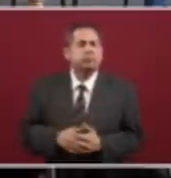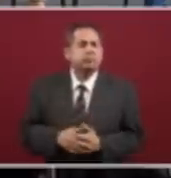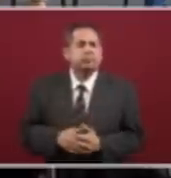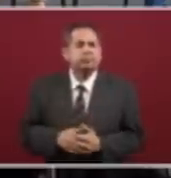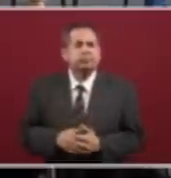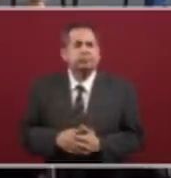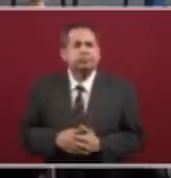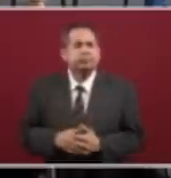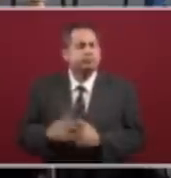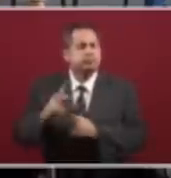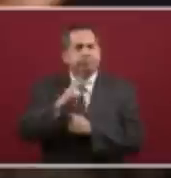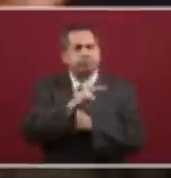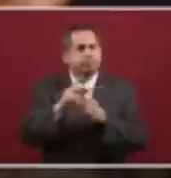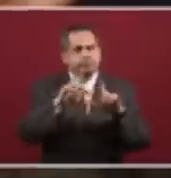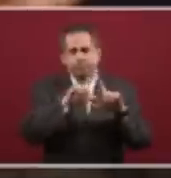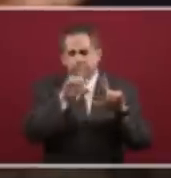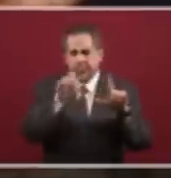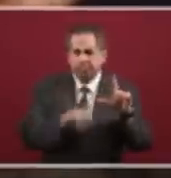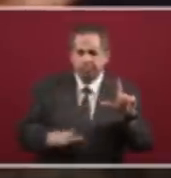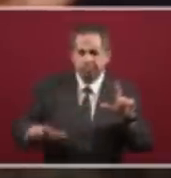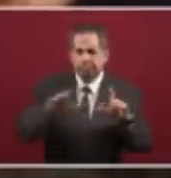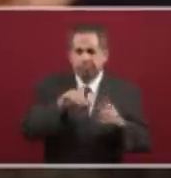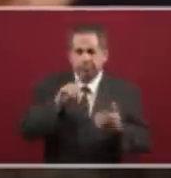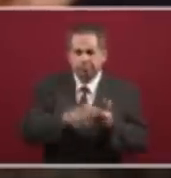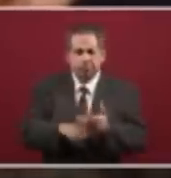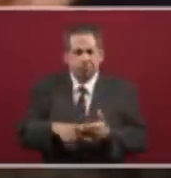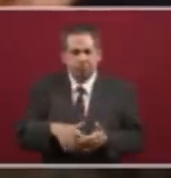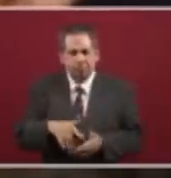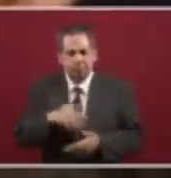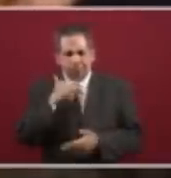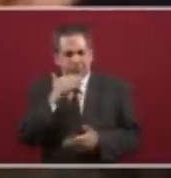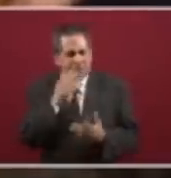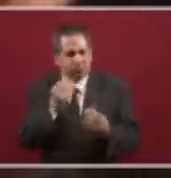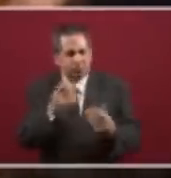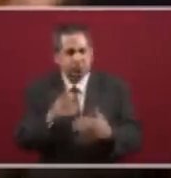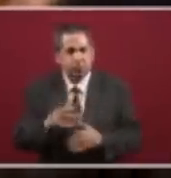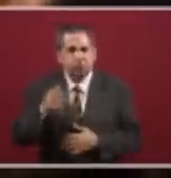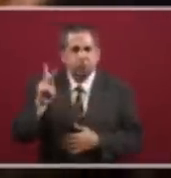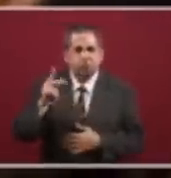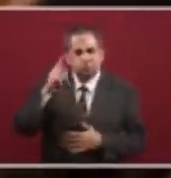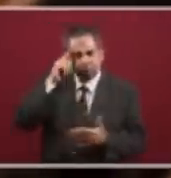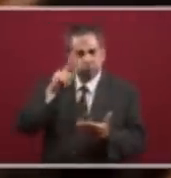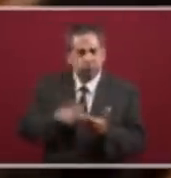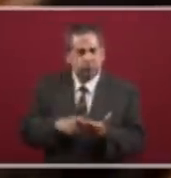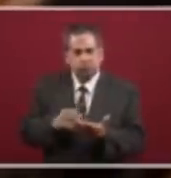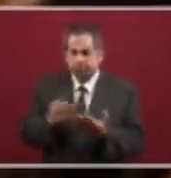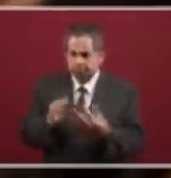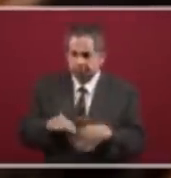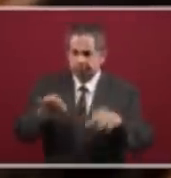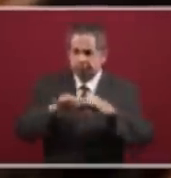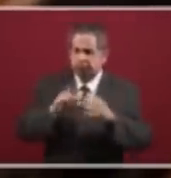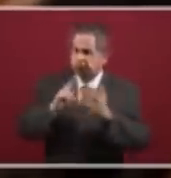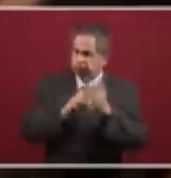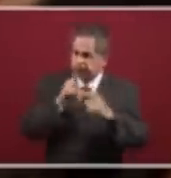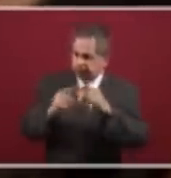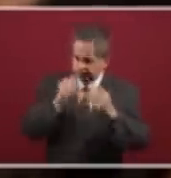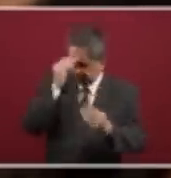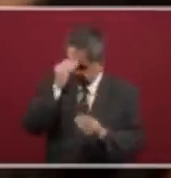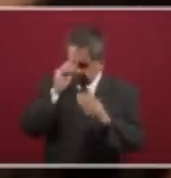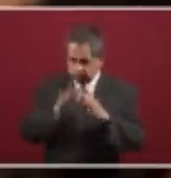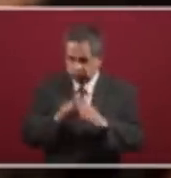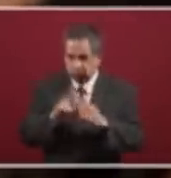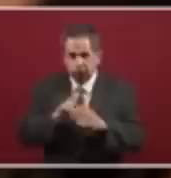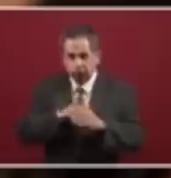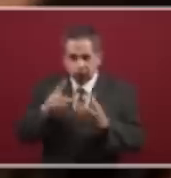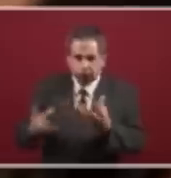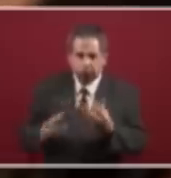acertadamente la corrupción y la impunidad sin embargo yo considero que sería importante reflexionar en incorporar